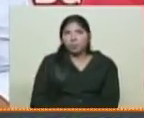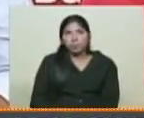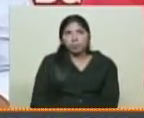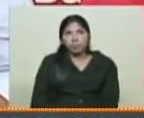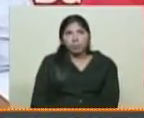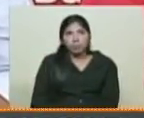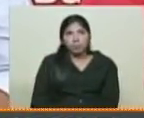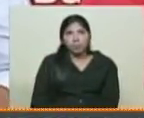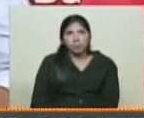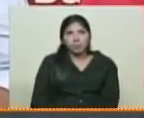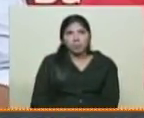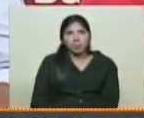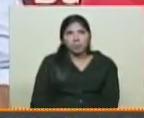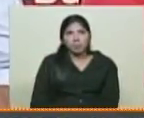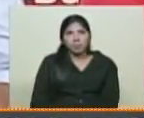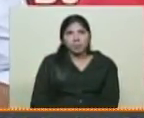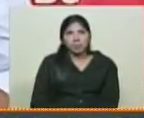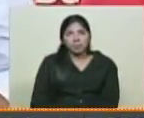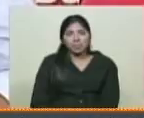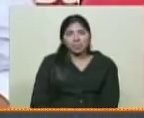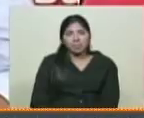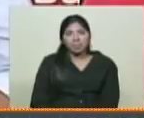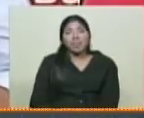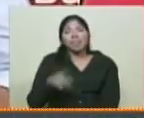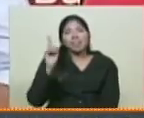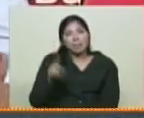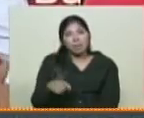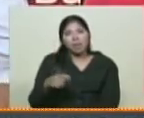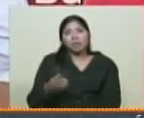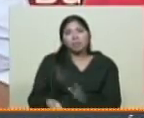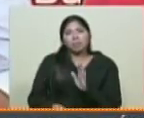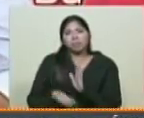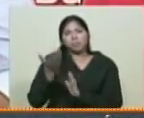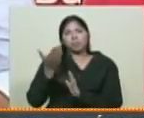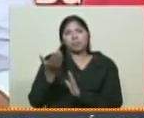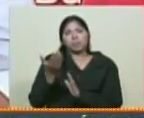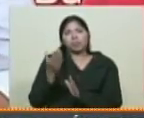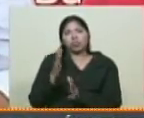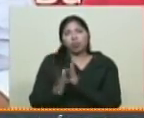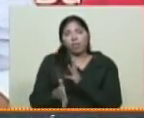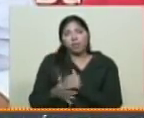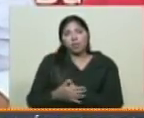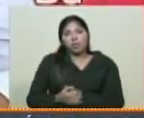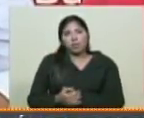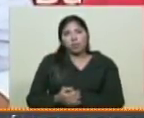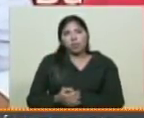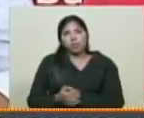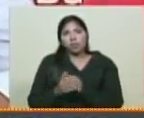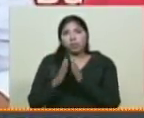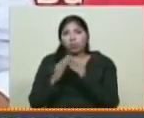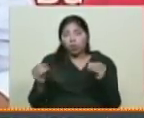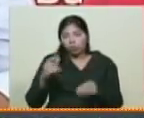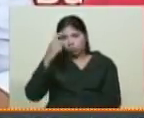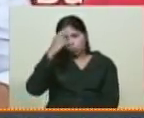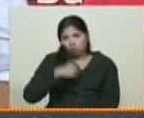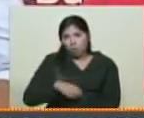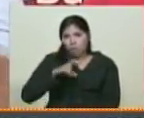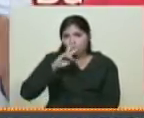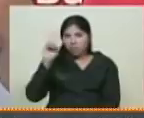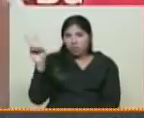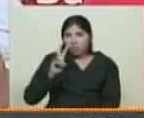el incremento para cumplir en estos primeros días el despliegue a través de todos los brigadistas Somos de Venezuela